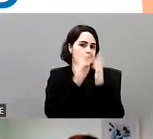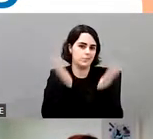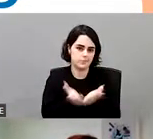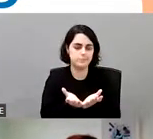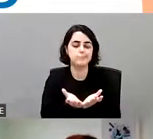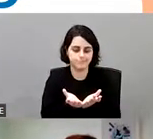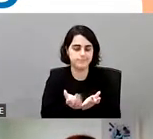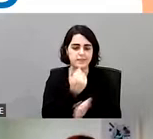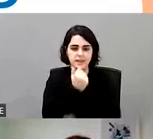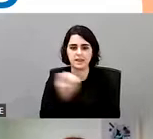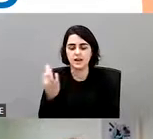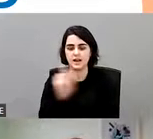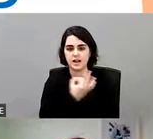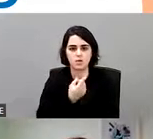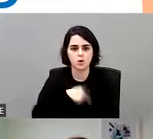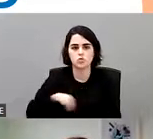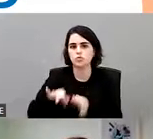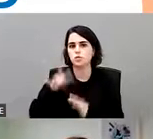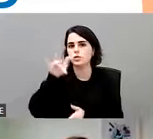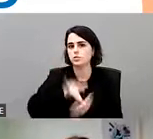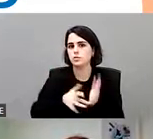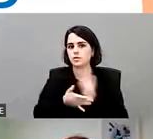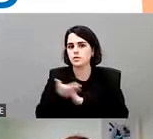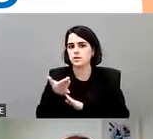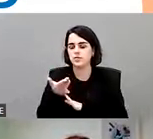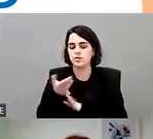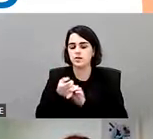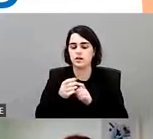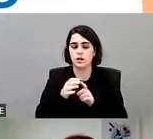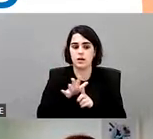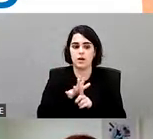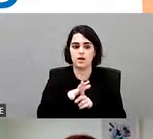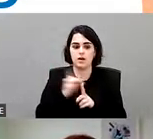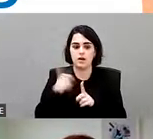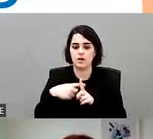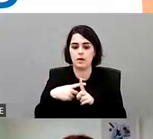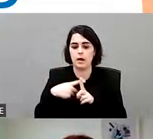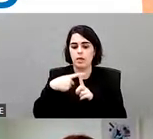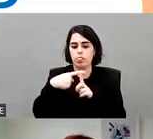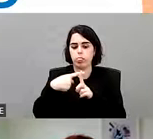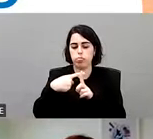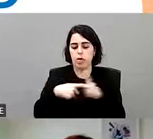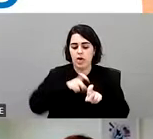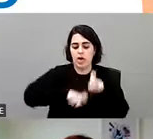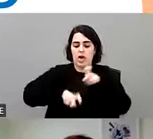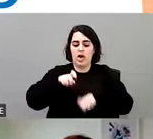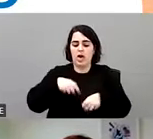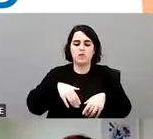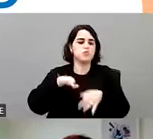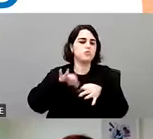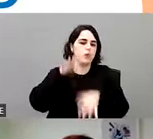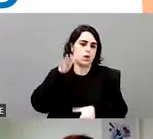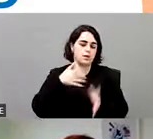He de decir que tuvimos suerte de no sufrir ningún retroceso a ningún nivel y siguió avanzando sobre todo en sus